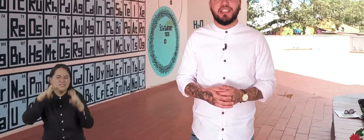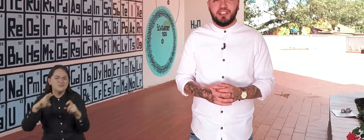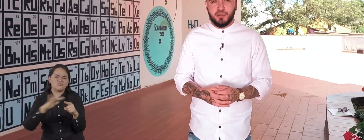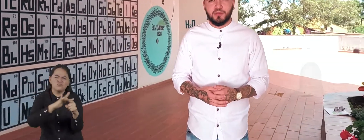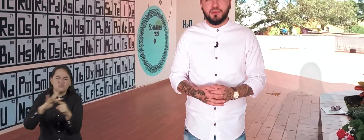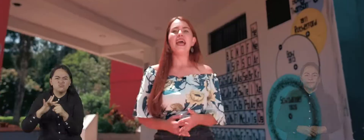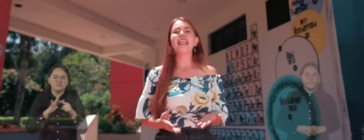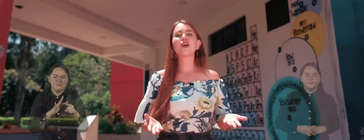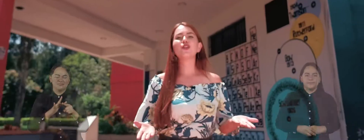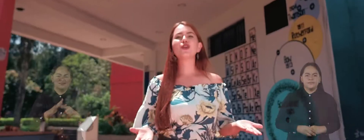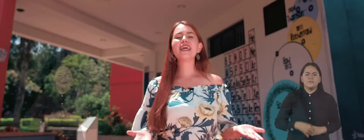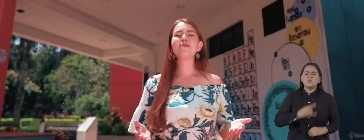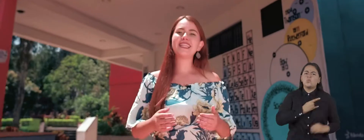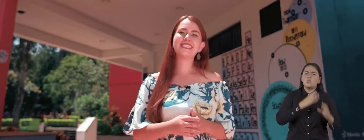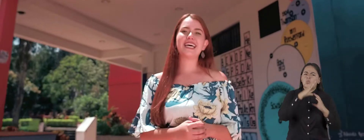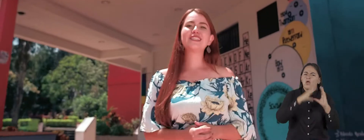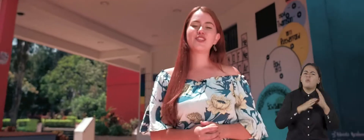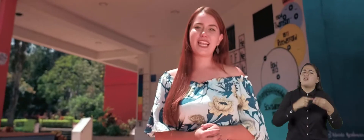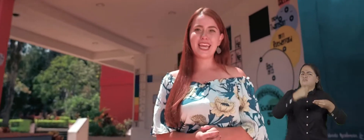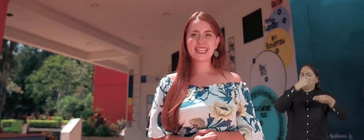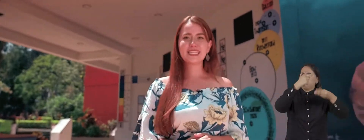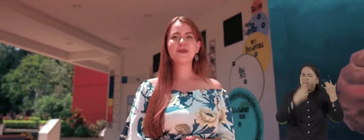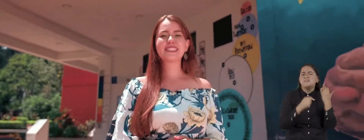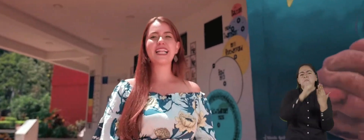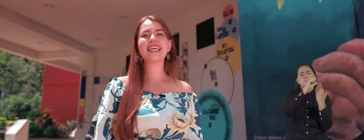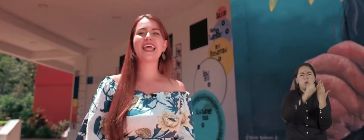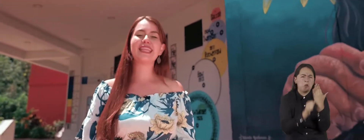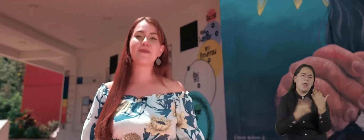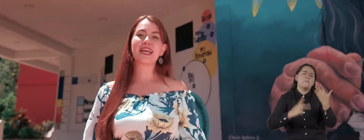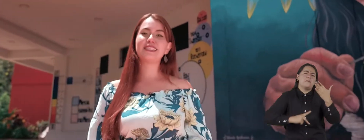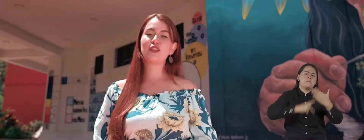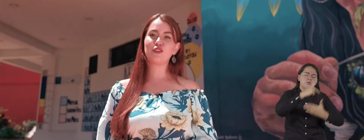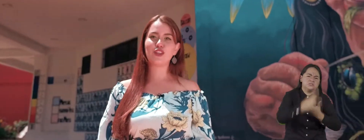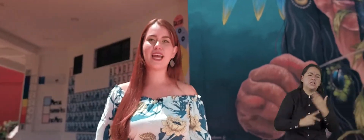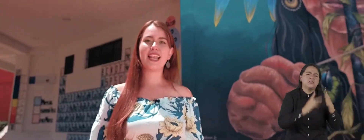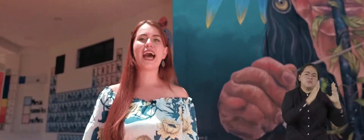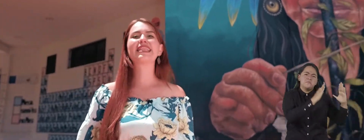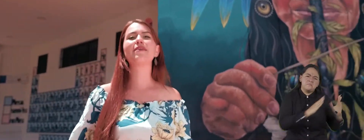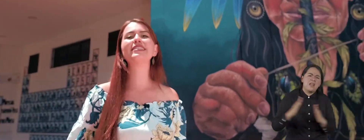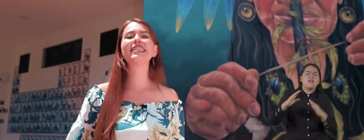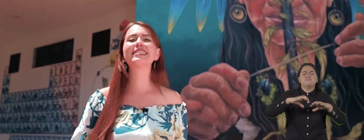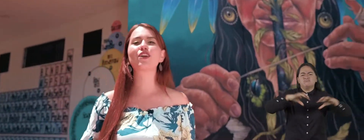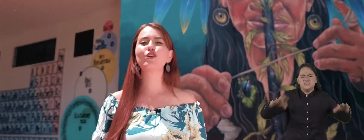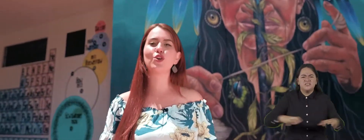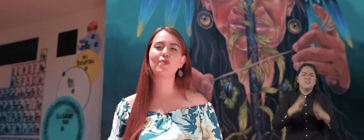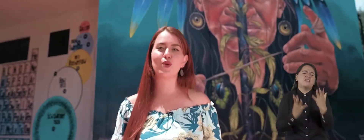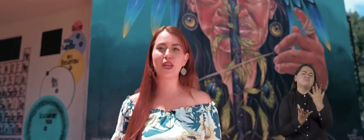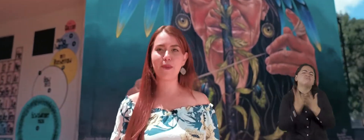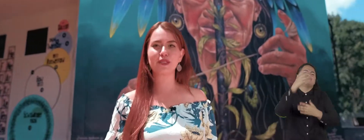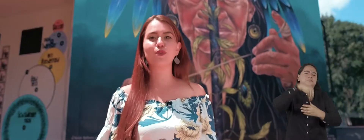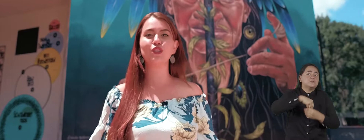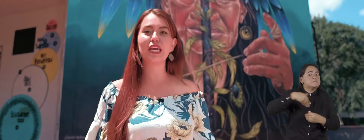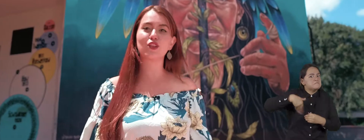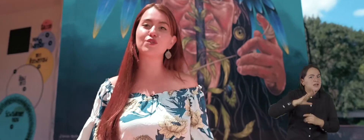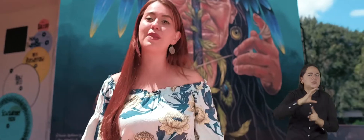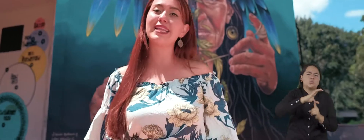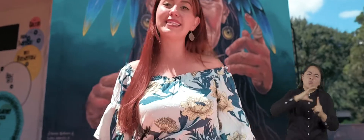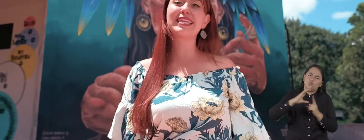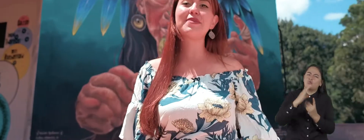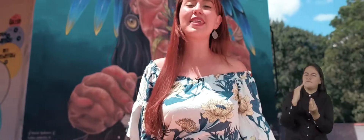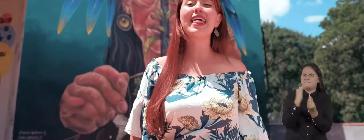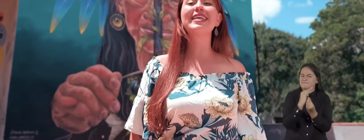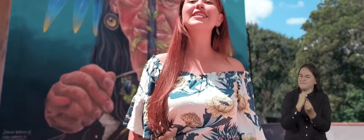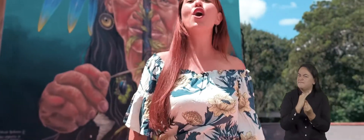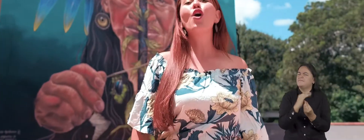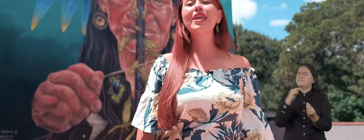ciencia y la investigación. La cultura y el bienestar son el eje transversal de la dinámica institucional, a través del desarrollo de programas, proyectos,